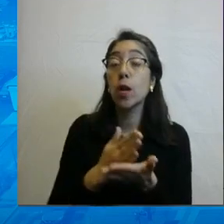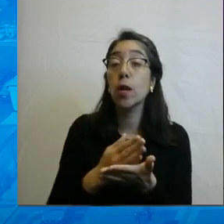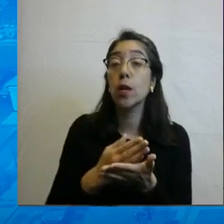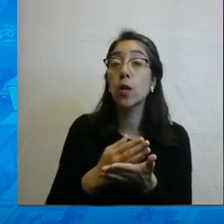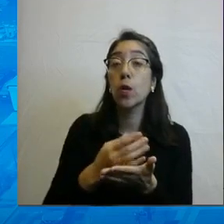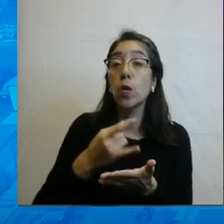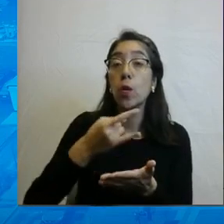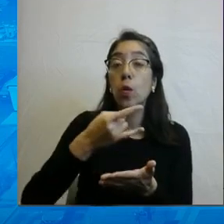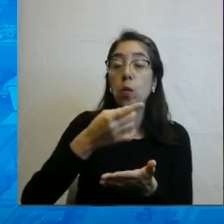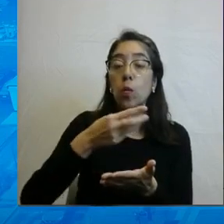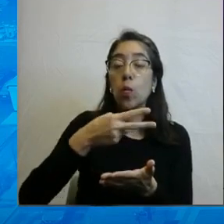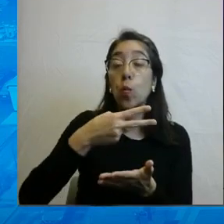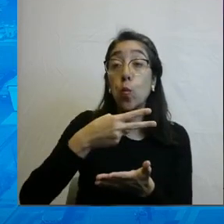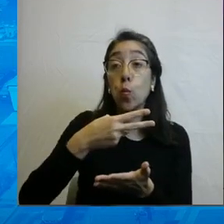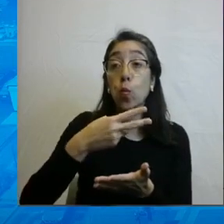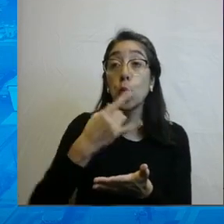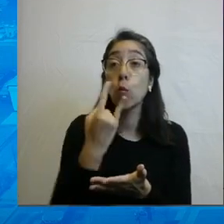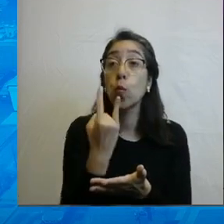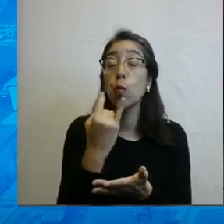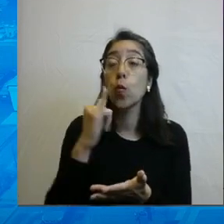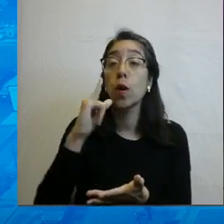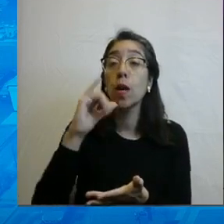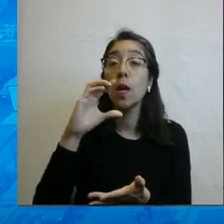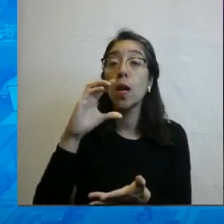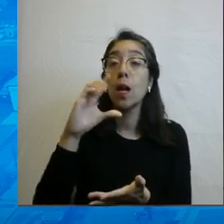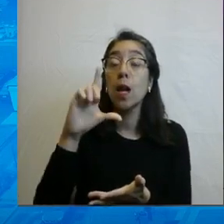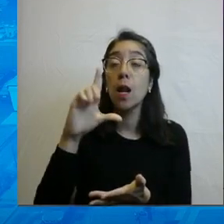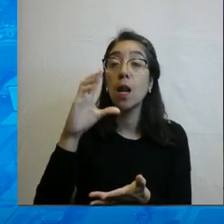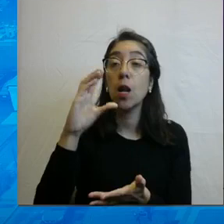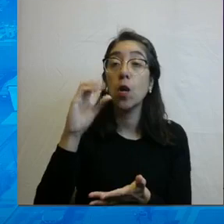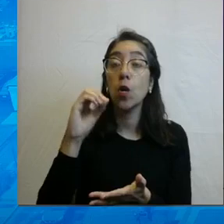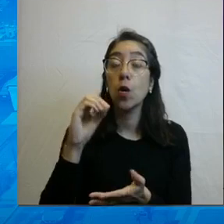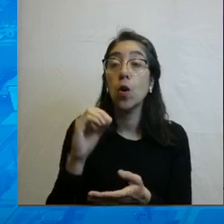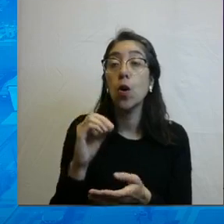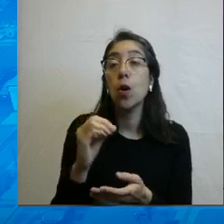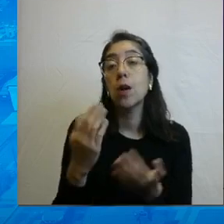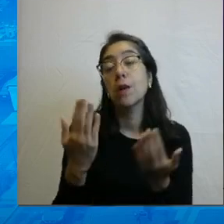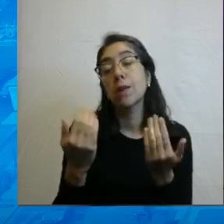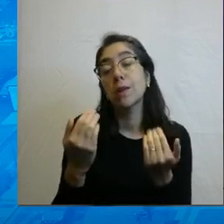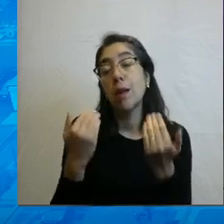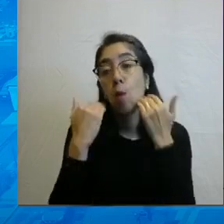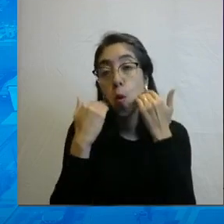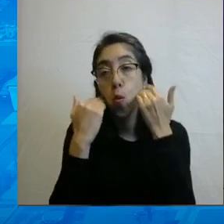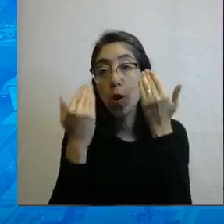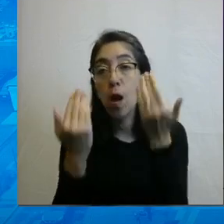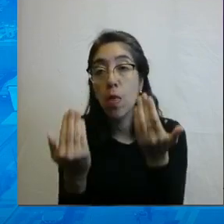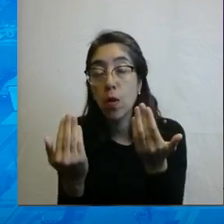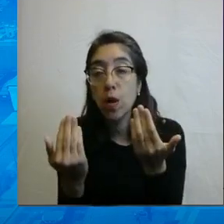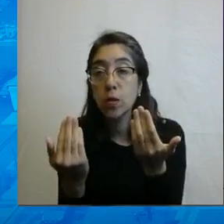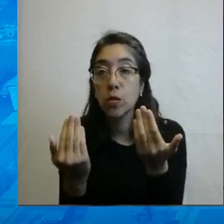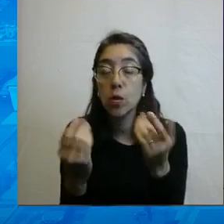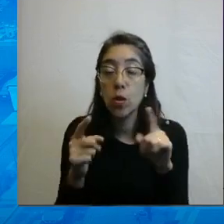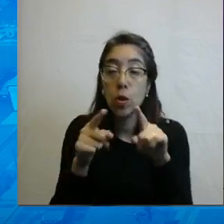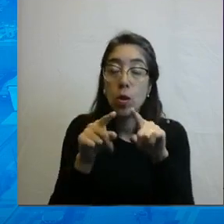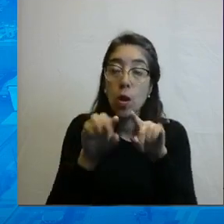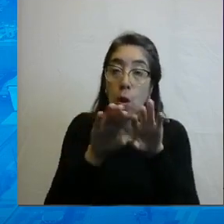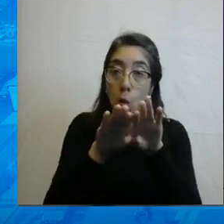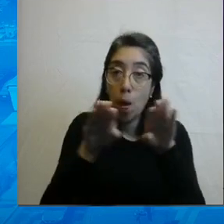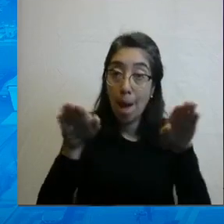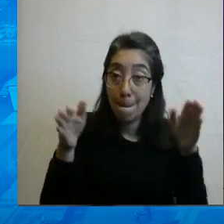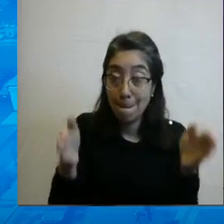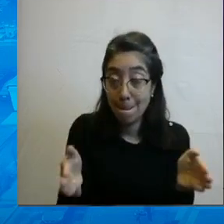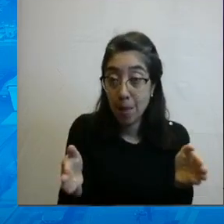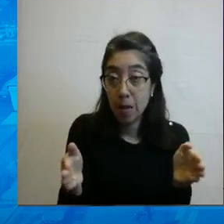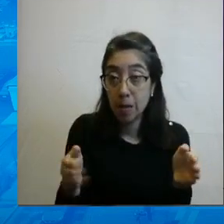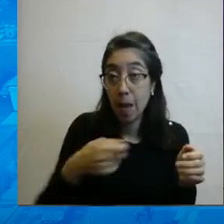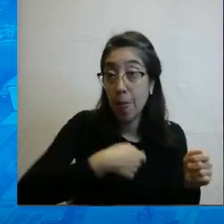concreto. Queremos una donación de 3 mesas de ping-pong con 12 juegos de paleta, 3 mallas. El